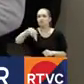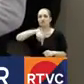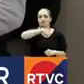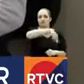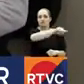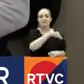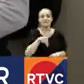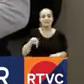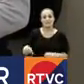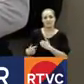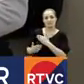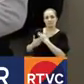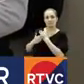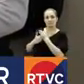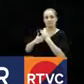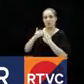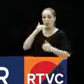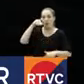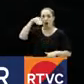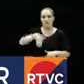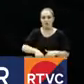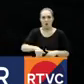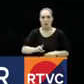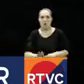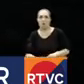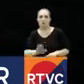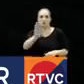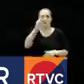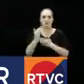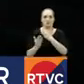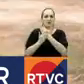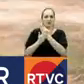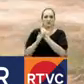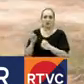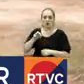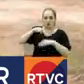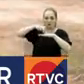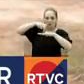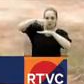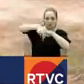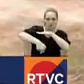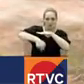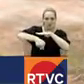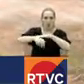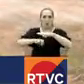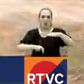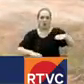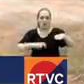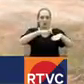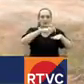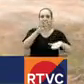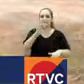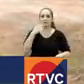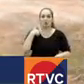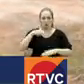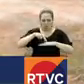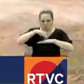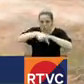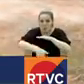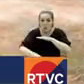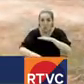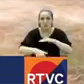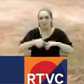avisa las bajadas y las subidas. Sobre todo las bajadas es muy importante para mí porque pues